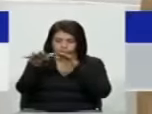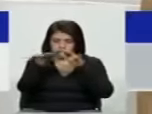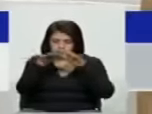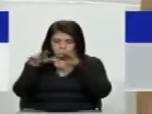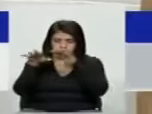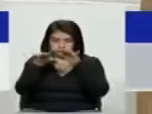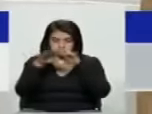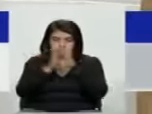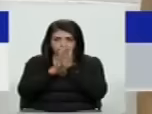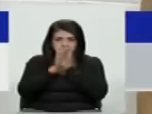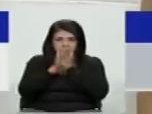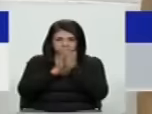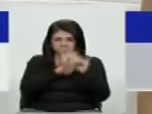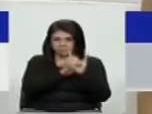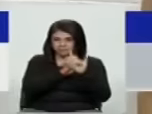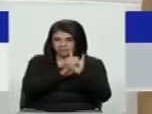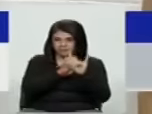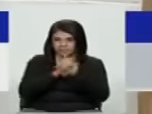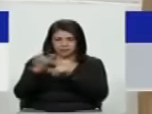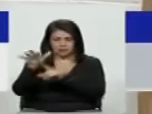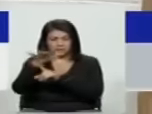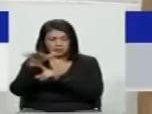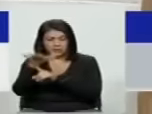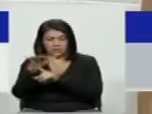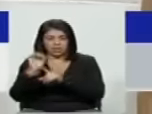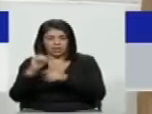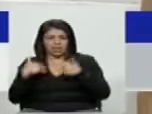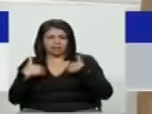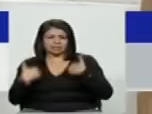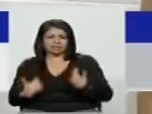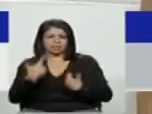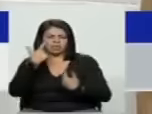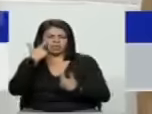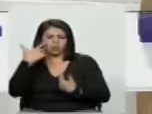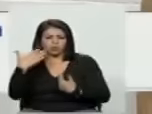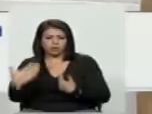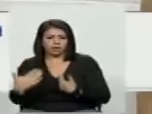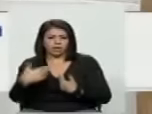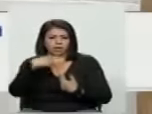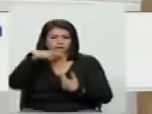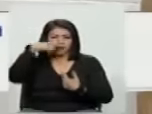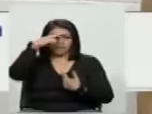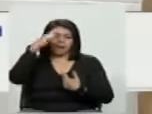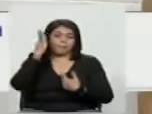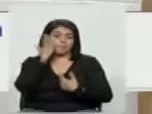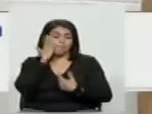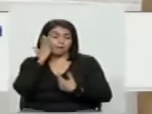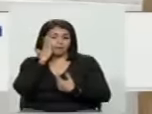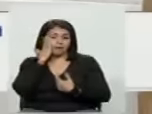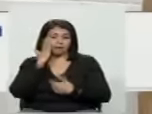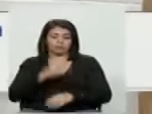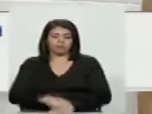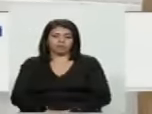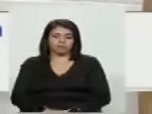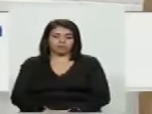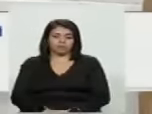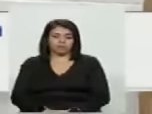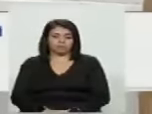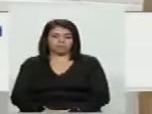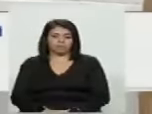ser. No puede ser que por cansancio o por costumbre los padres y las madres es como